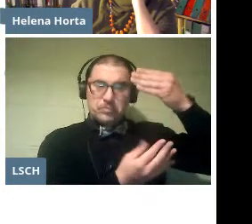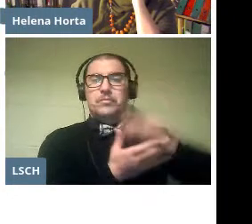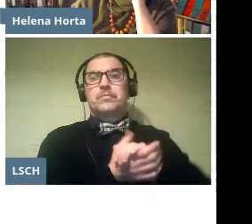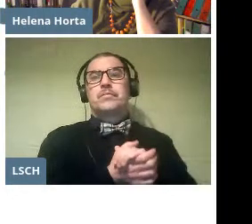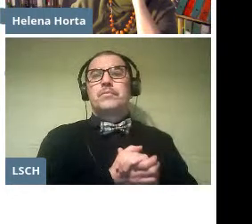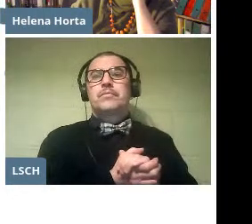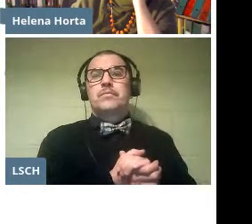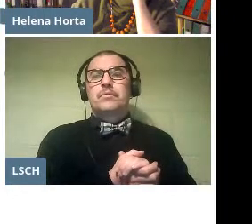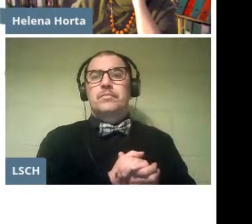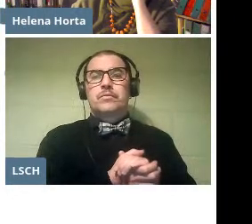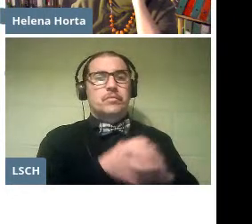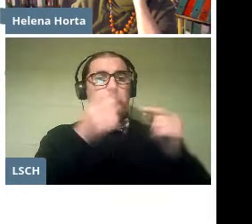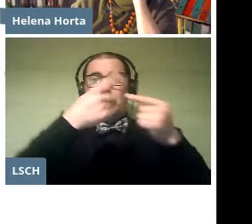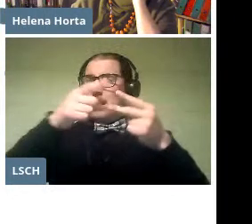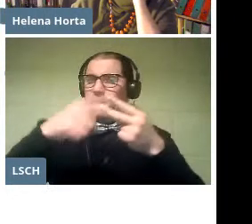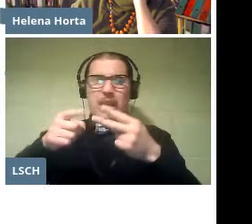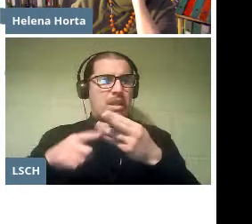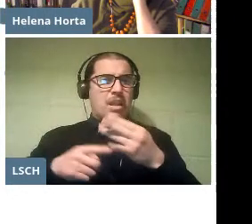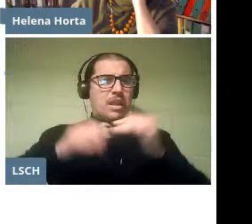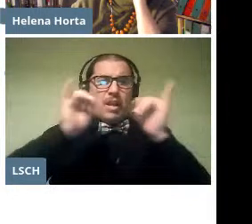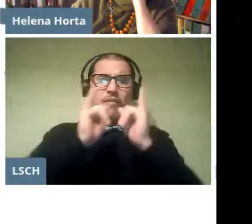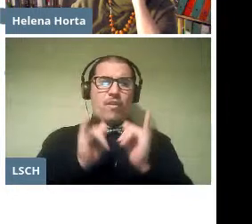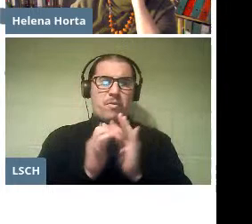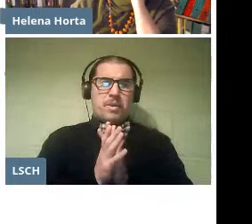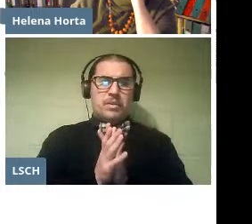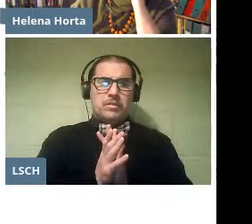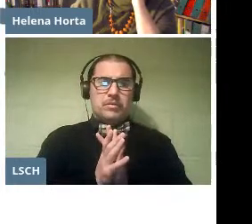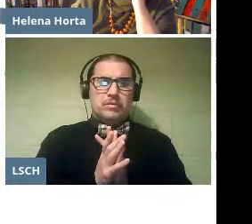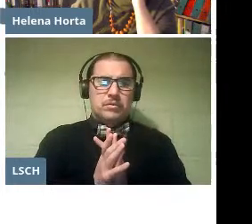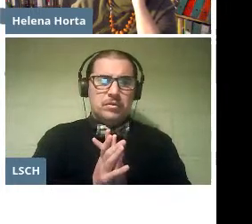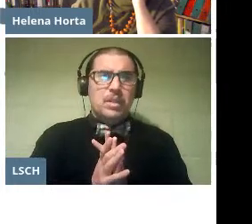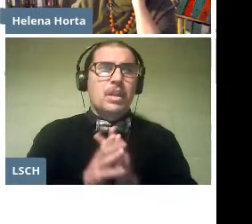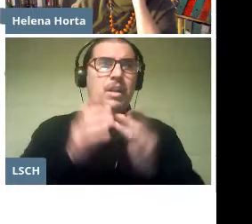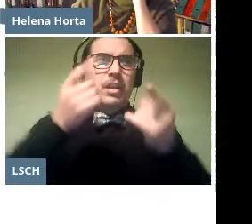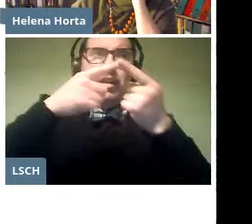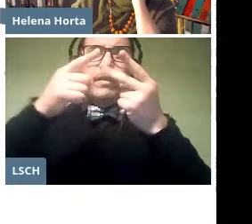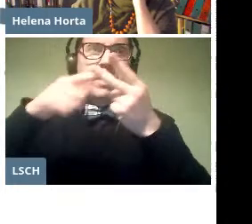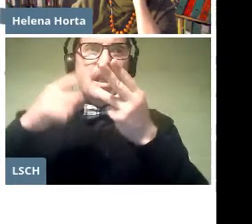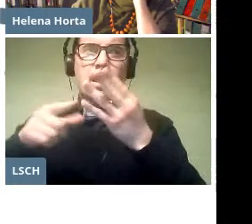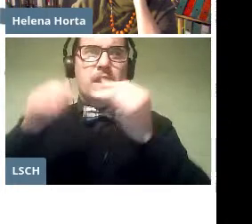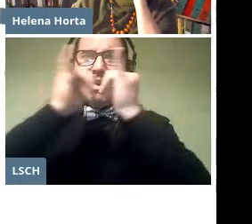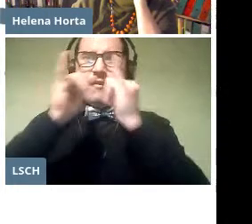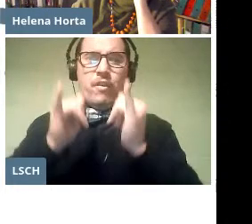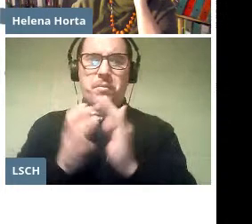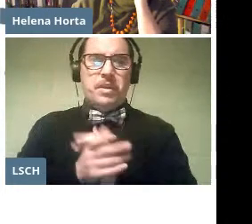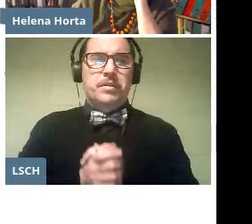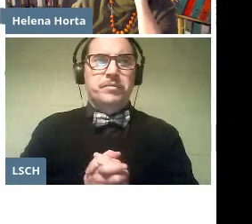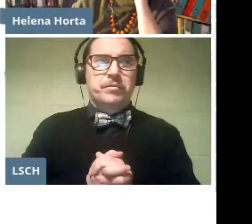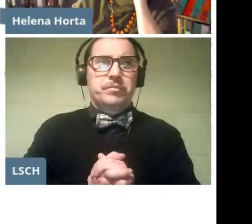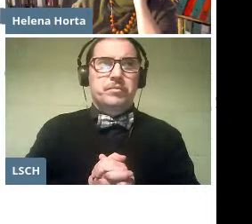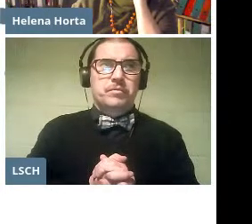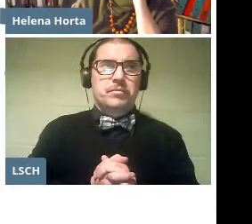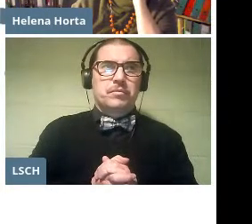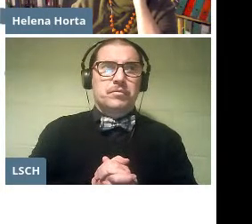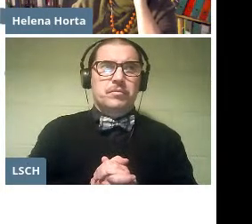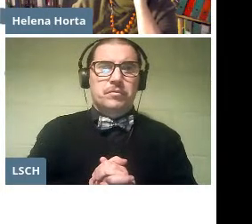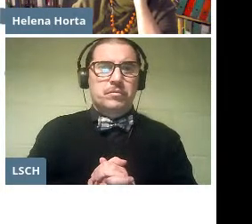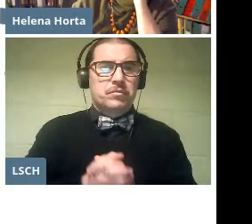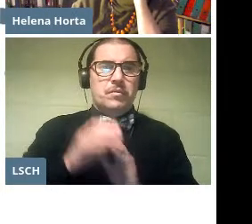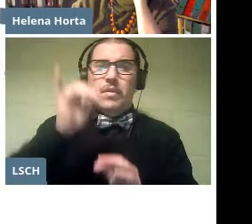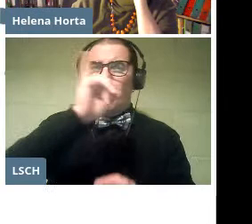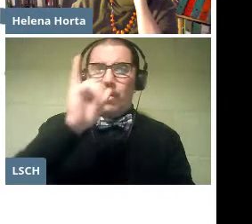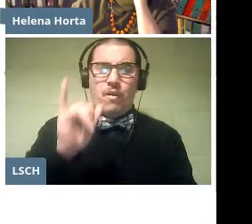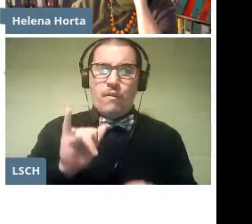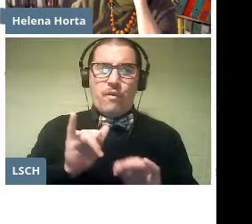una variedad no infinita, pero una variedad grande de distintos tipos de diseños,